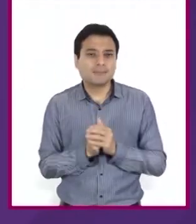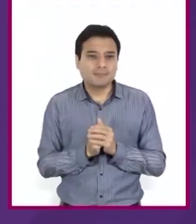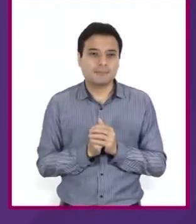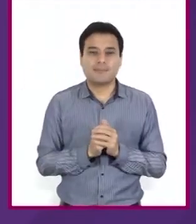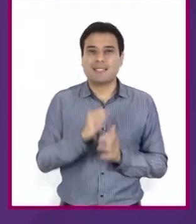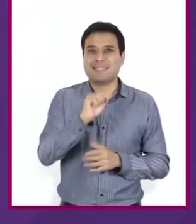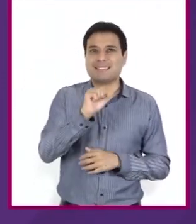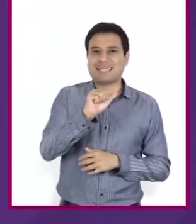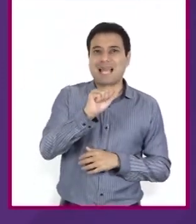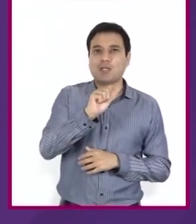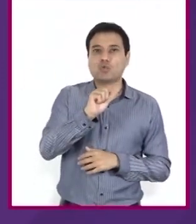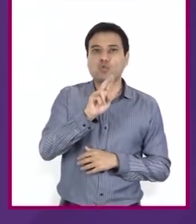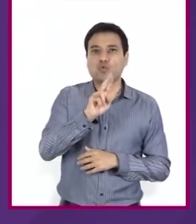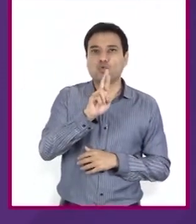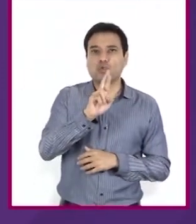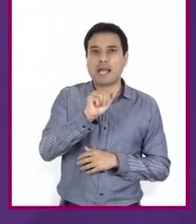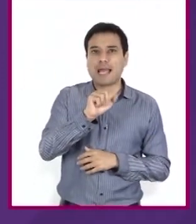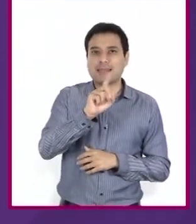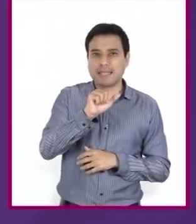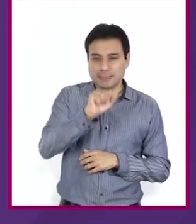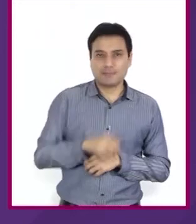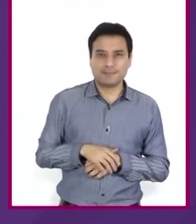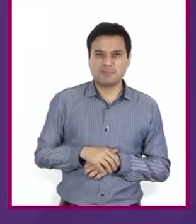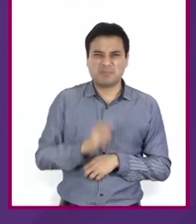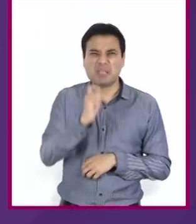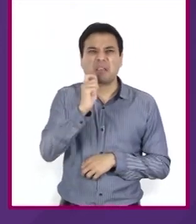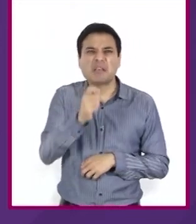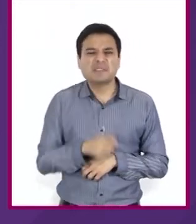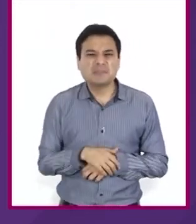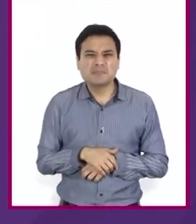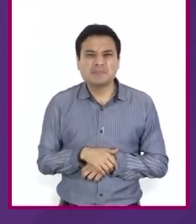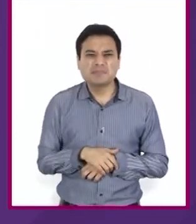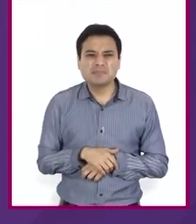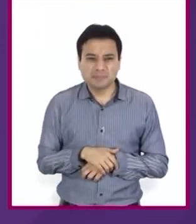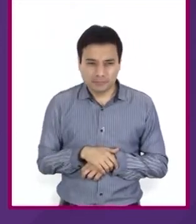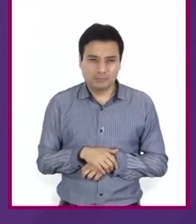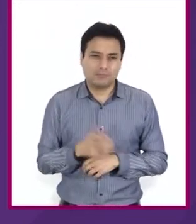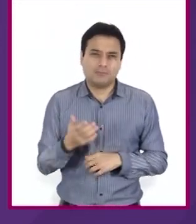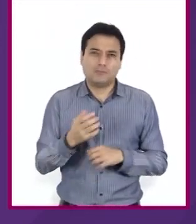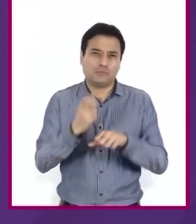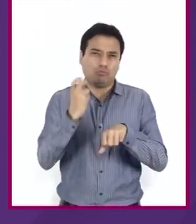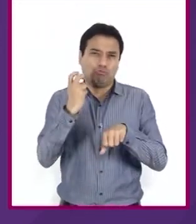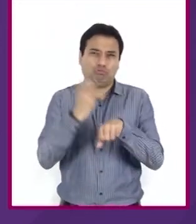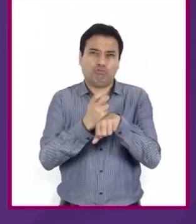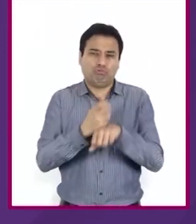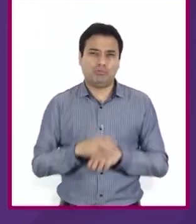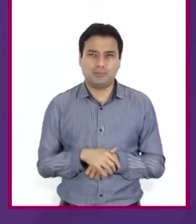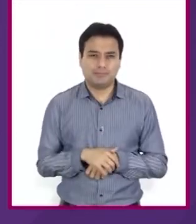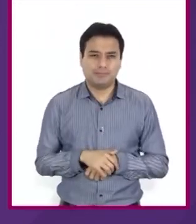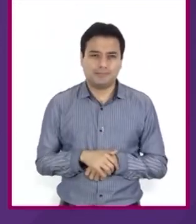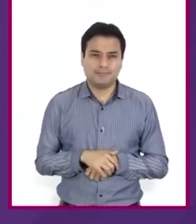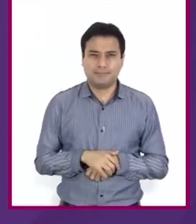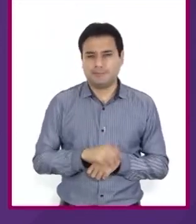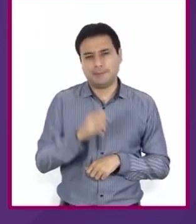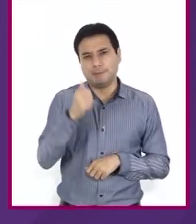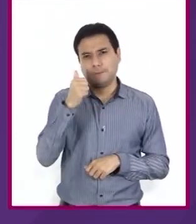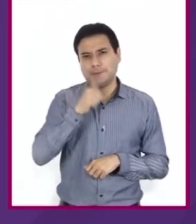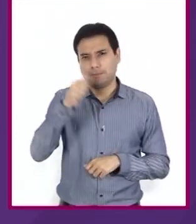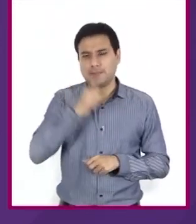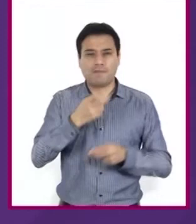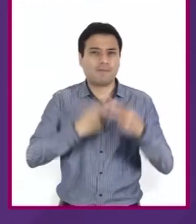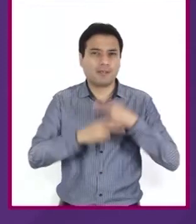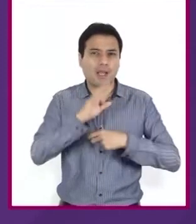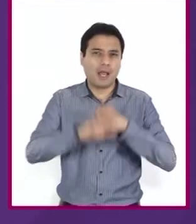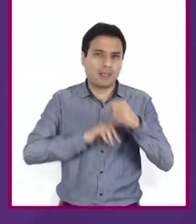saturadas e insaturadas. Las primeras son sólidas a temperatura ambiente y, en su mayoría, de origen animal.